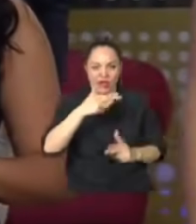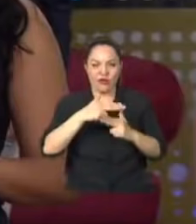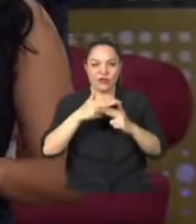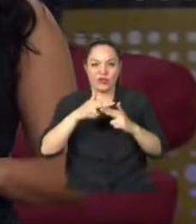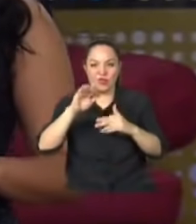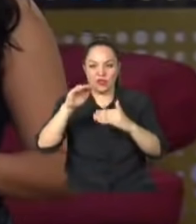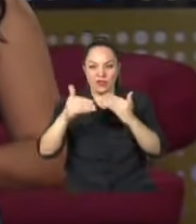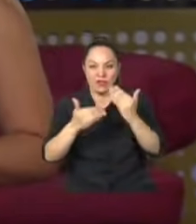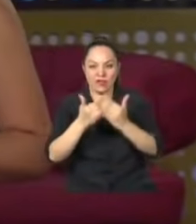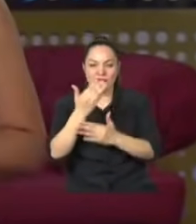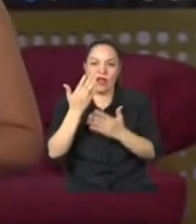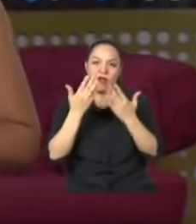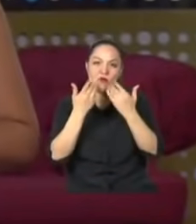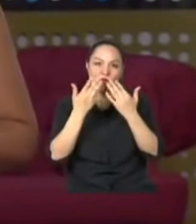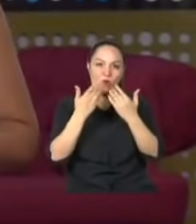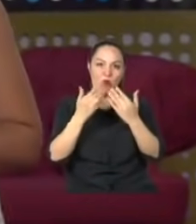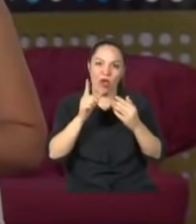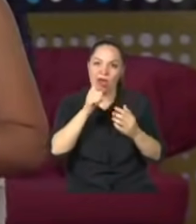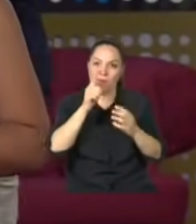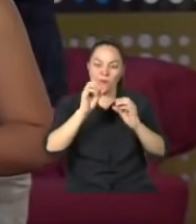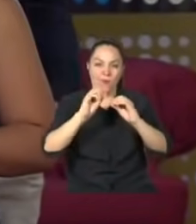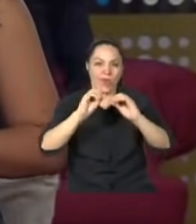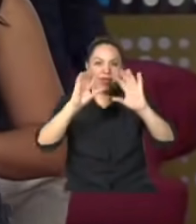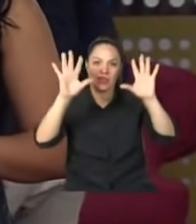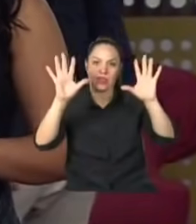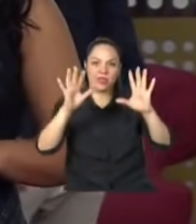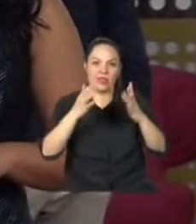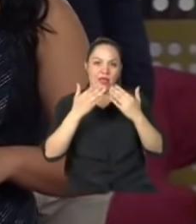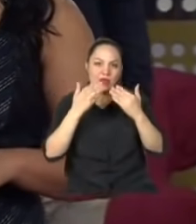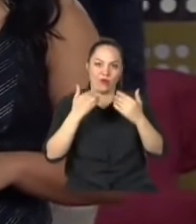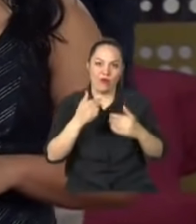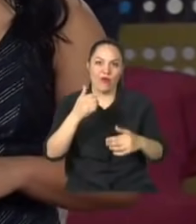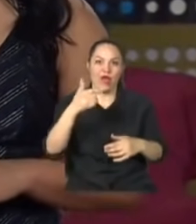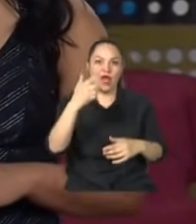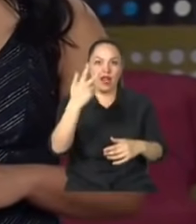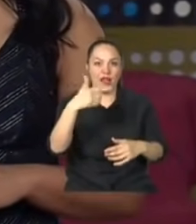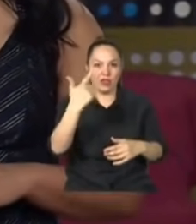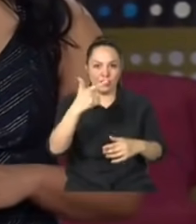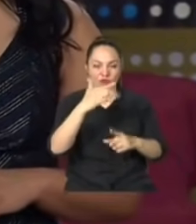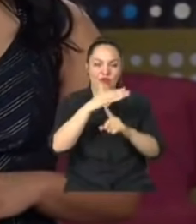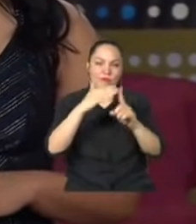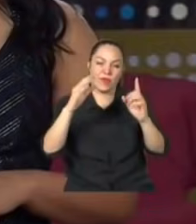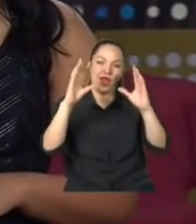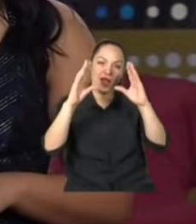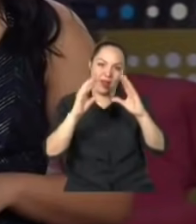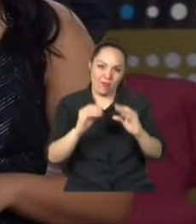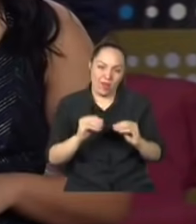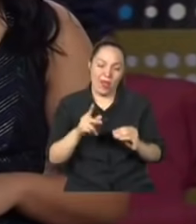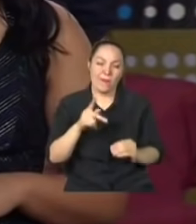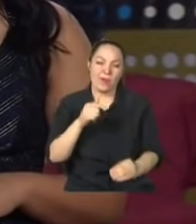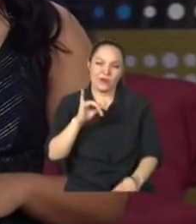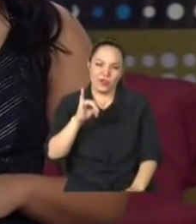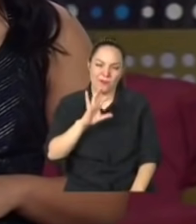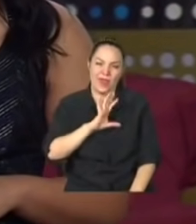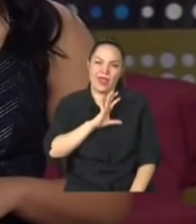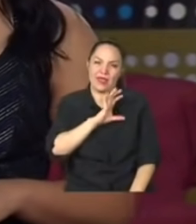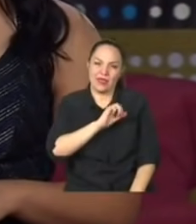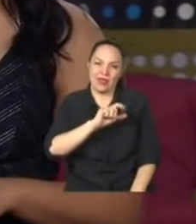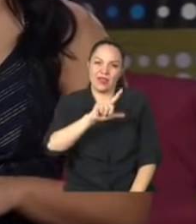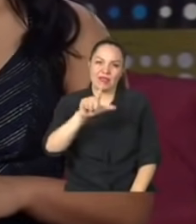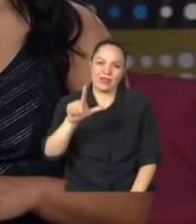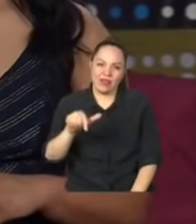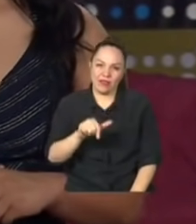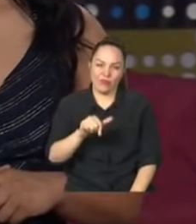porque no hay, no la mantienen prendida. A las 12 y media la apagan. Así que, pero me encantaría hacer con ustedes un